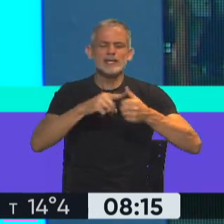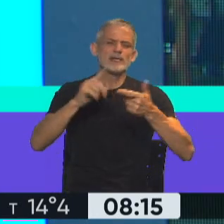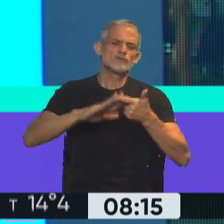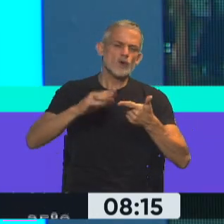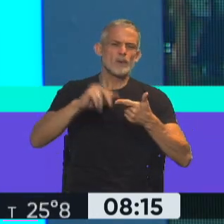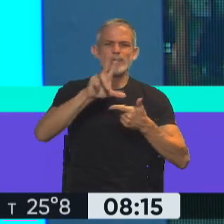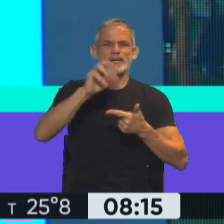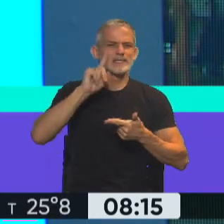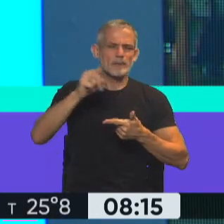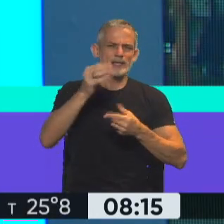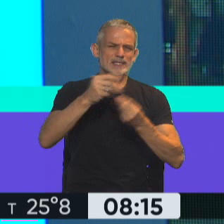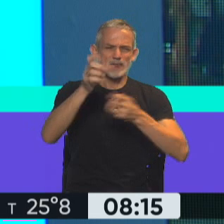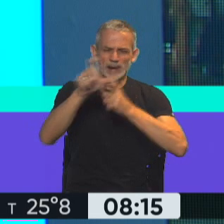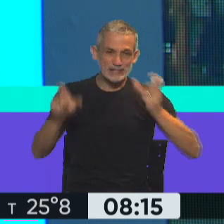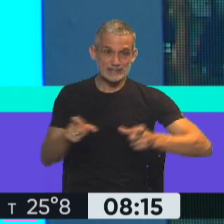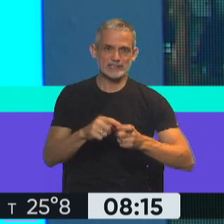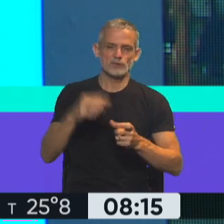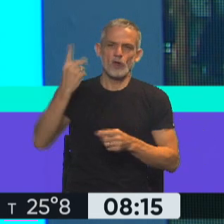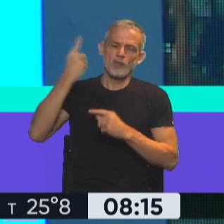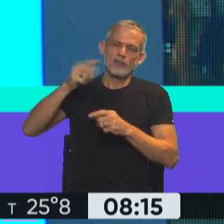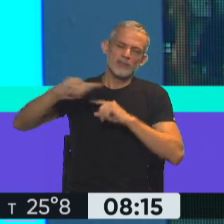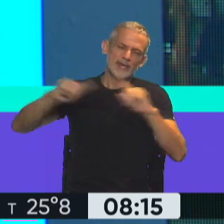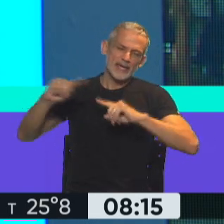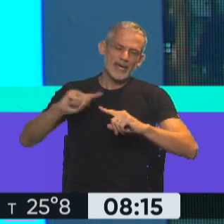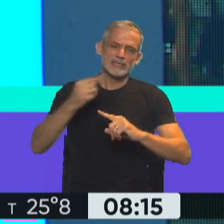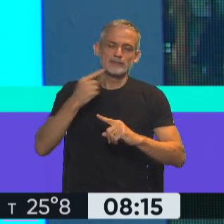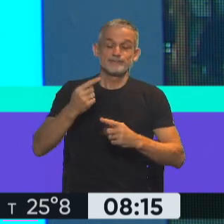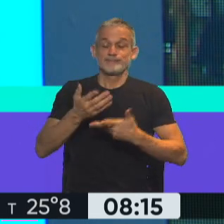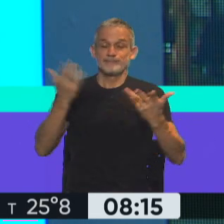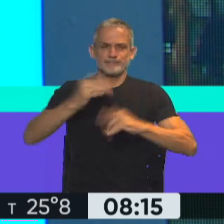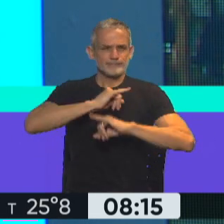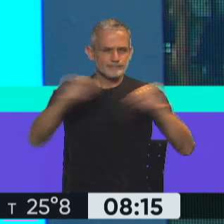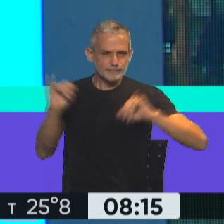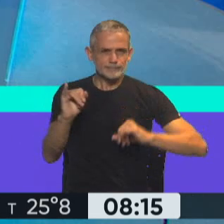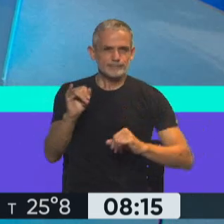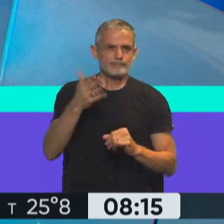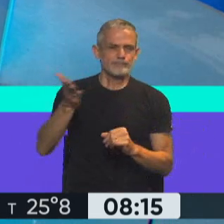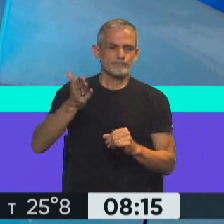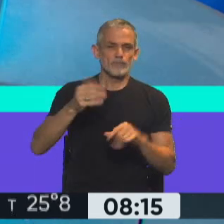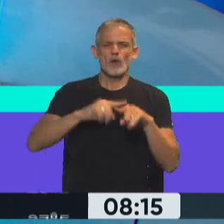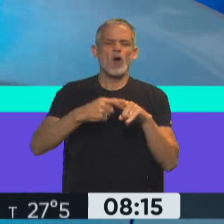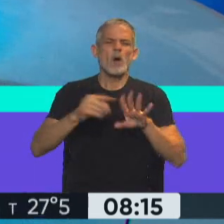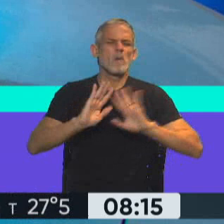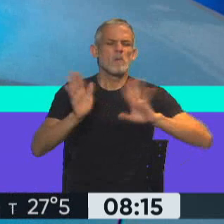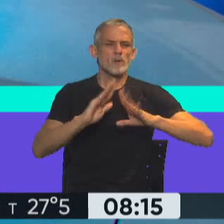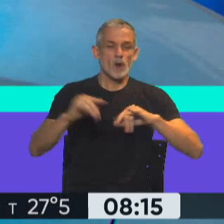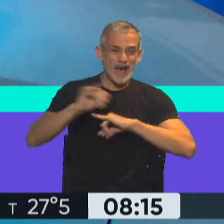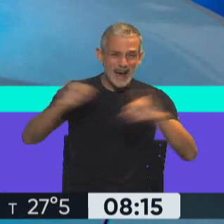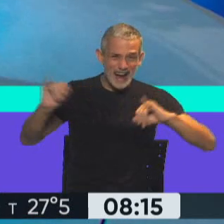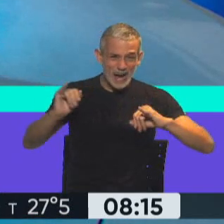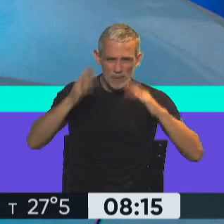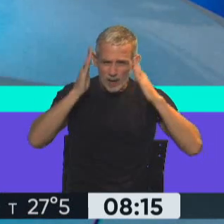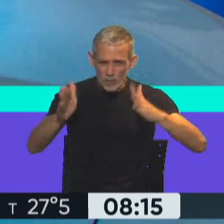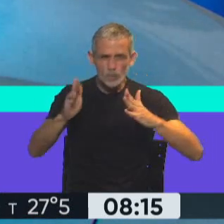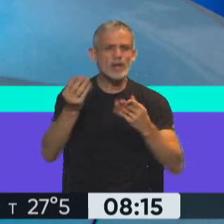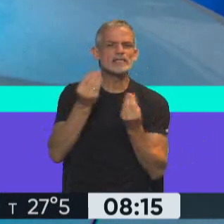30.000 desaparecidos. Hubo dirigentes que llamaron, digo, abiertamente a despolitizar, es decir, una campaña que no estaba centrada